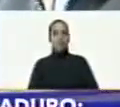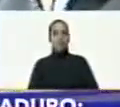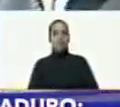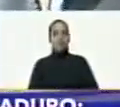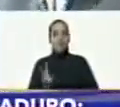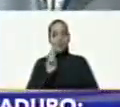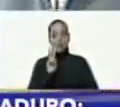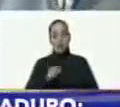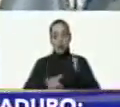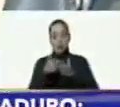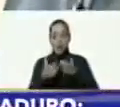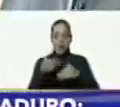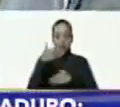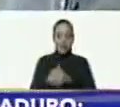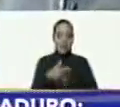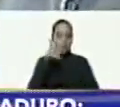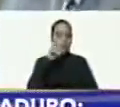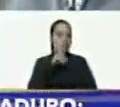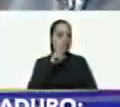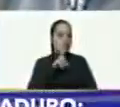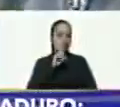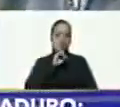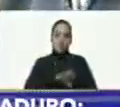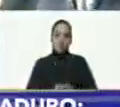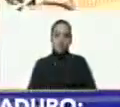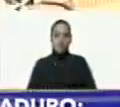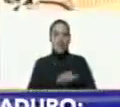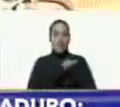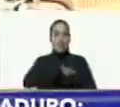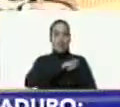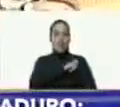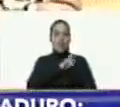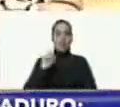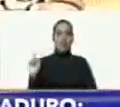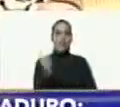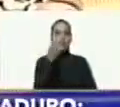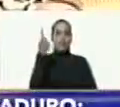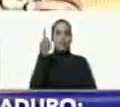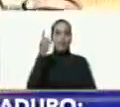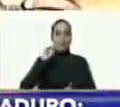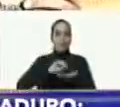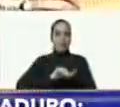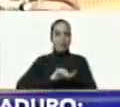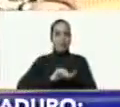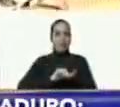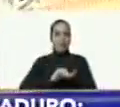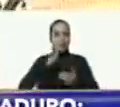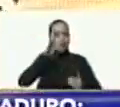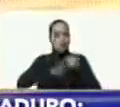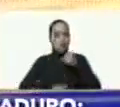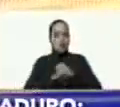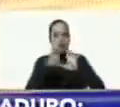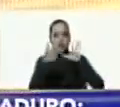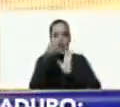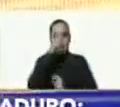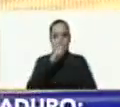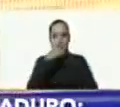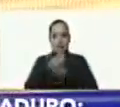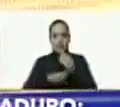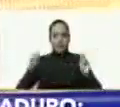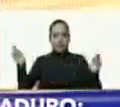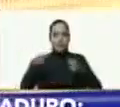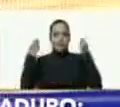de mentiras y mitos. En España, por primera vez, en los últimos 6 años, hacen una